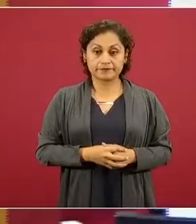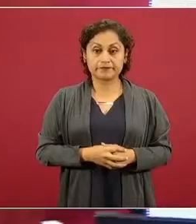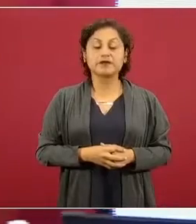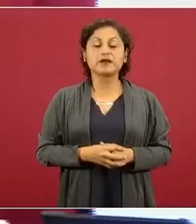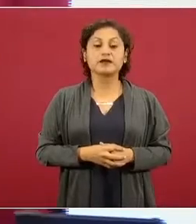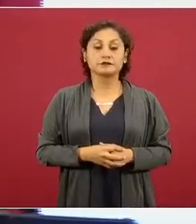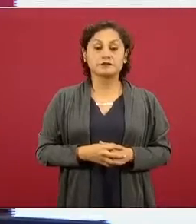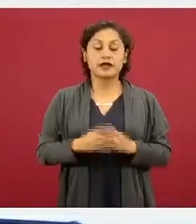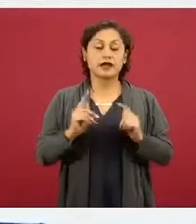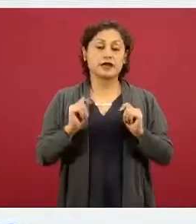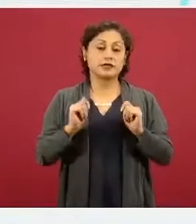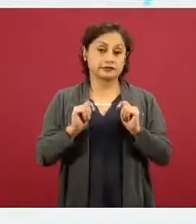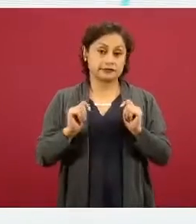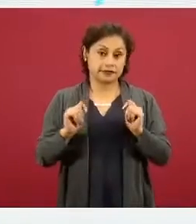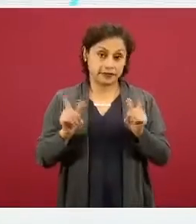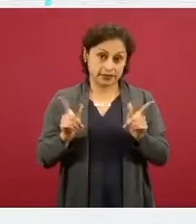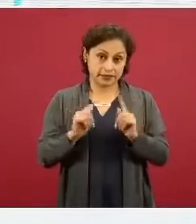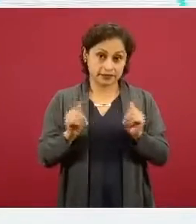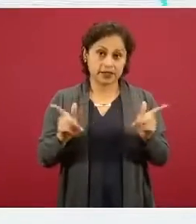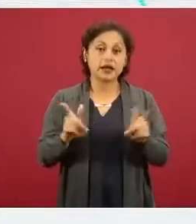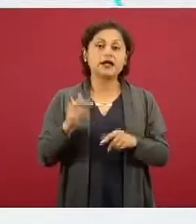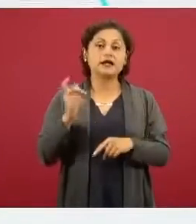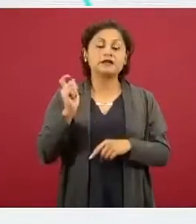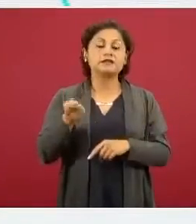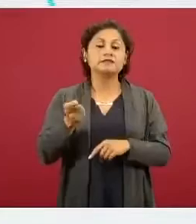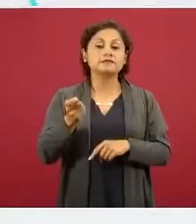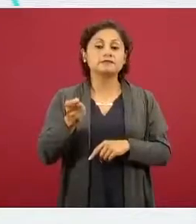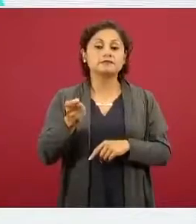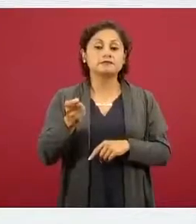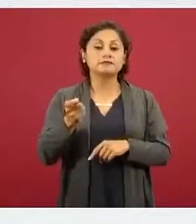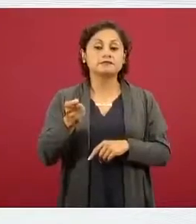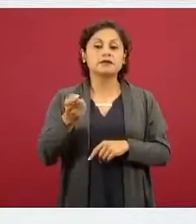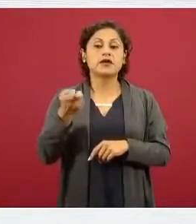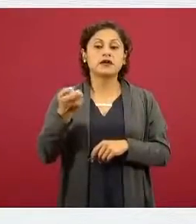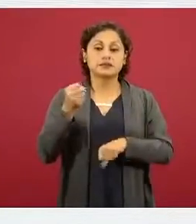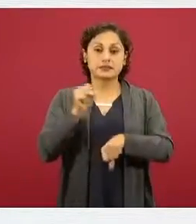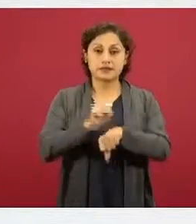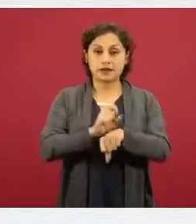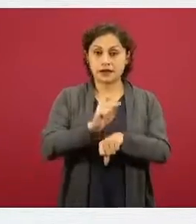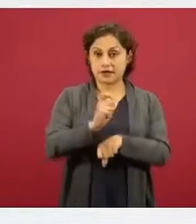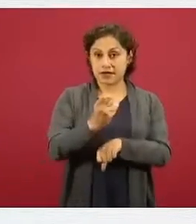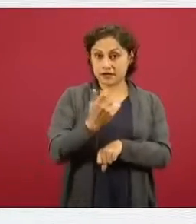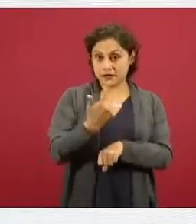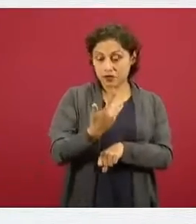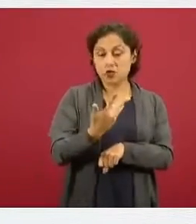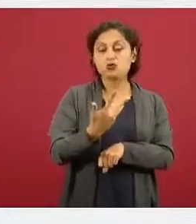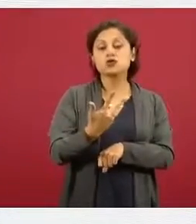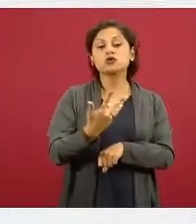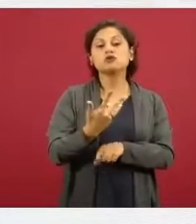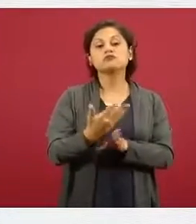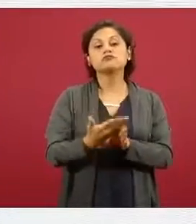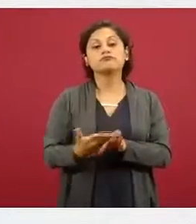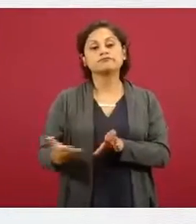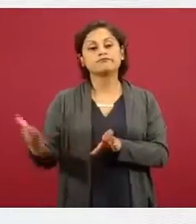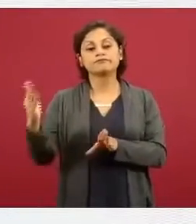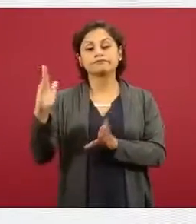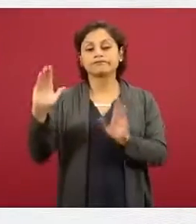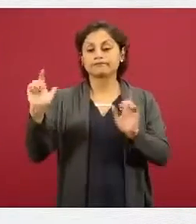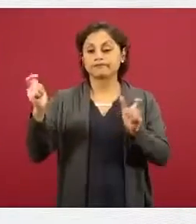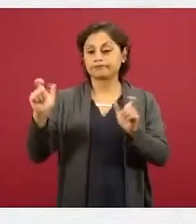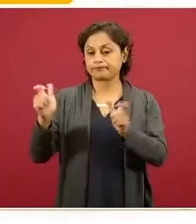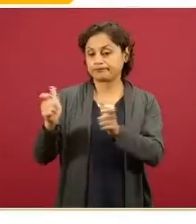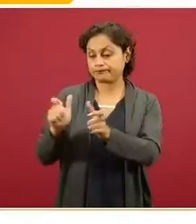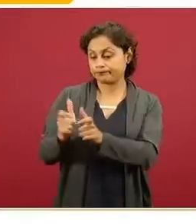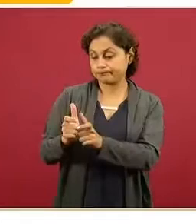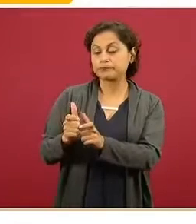Tlaxcala, muy parecido también, incremento la semana 28 y a partir de ahí un descenso importante, y aunque en la última